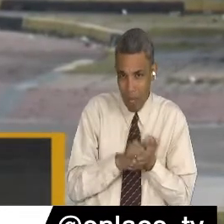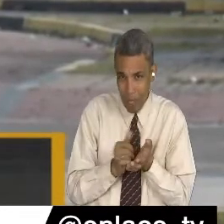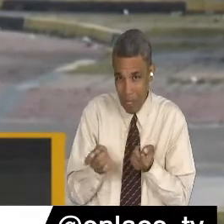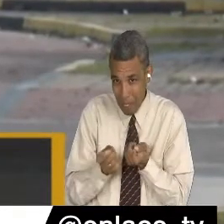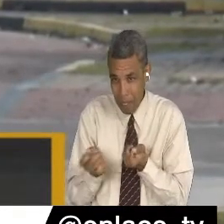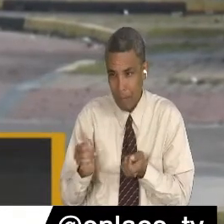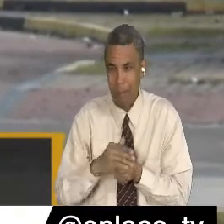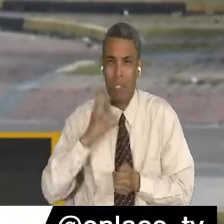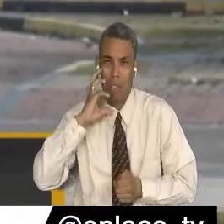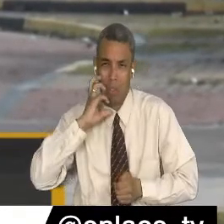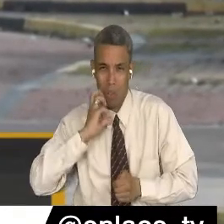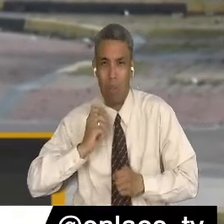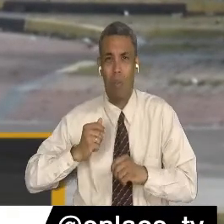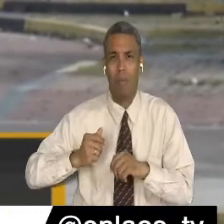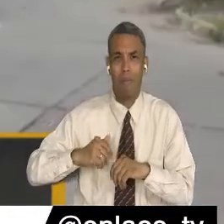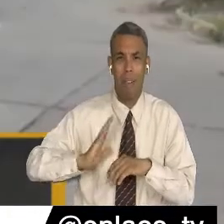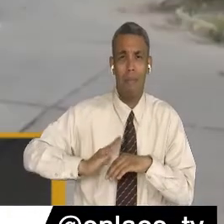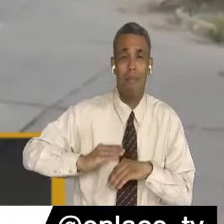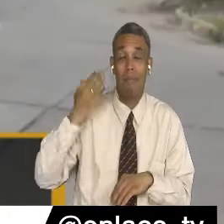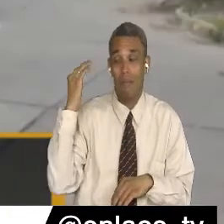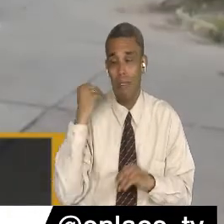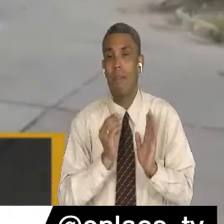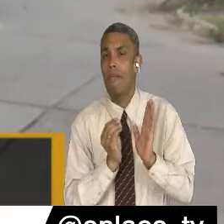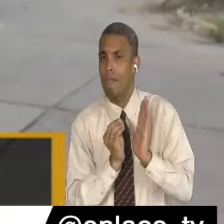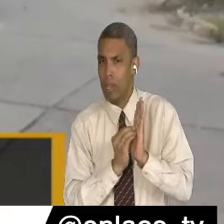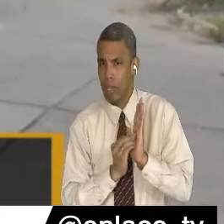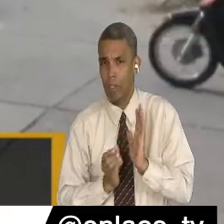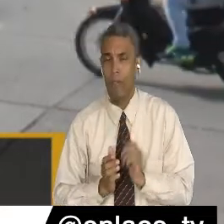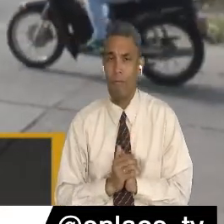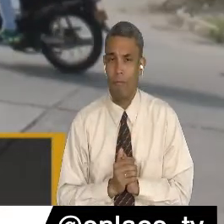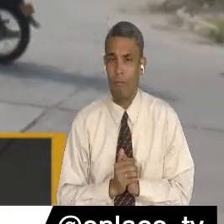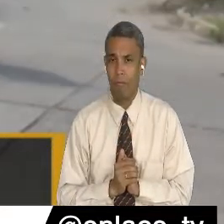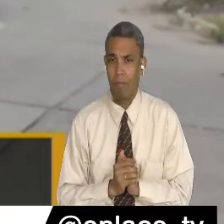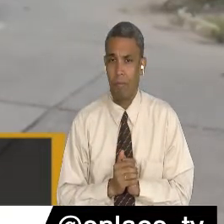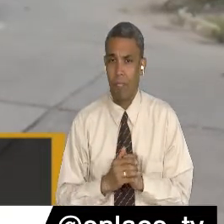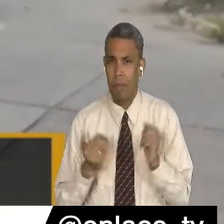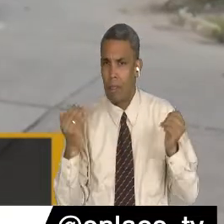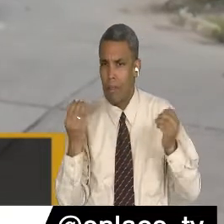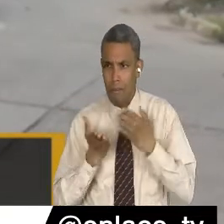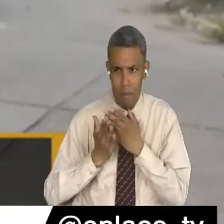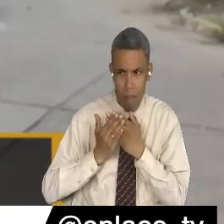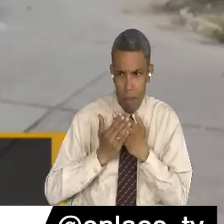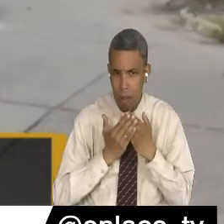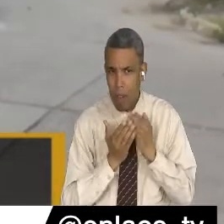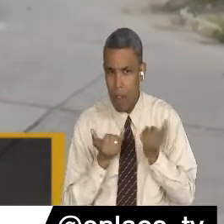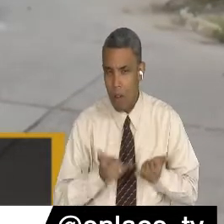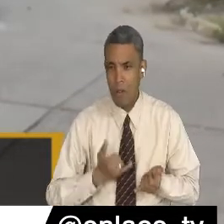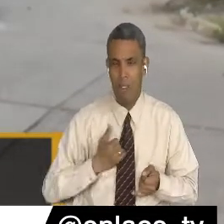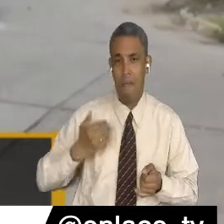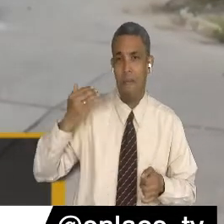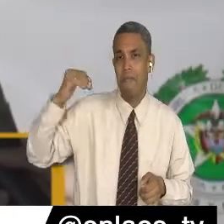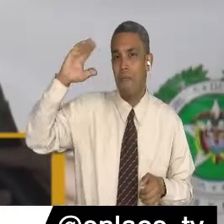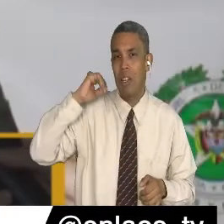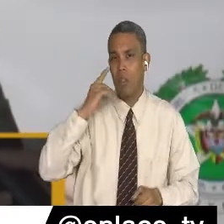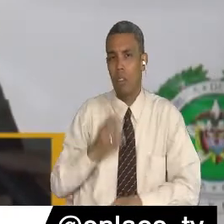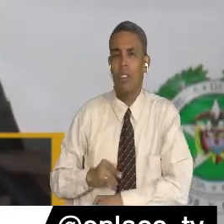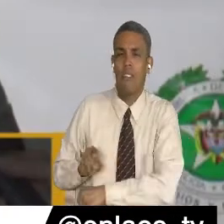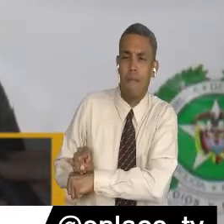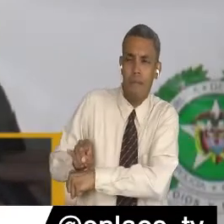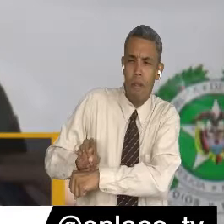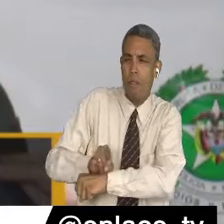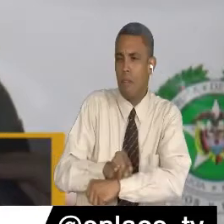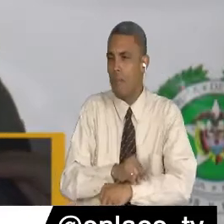han presentado algunos hechos allí donde vamos a redoblar nuestro esfuerzo, prácticamente a dejar unos cordones